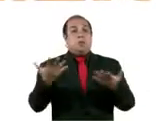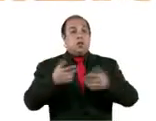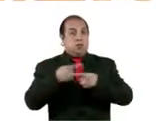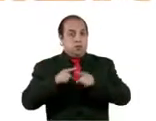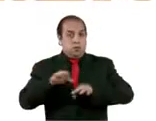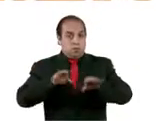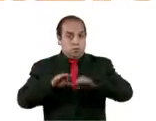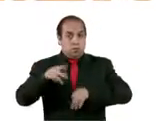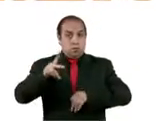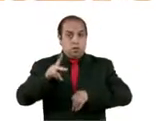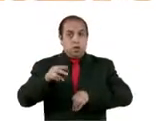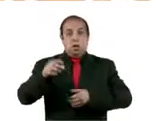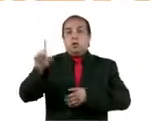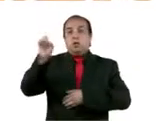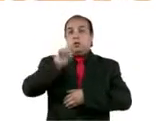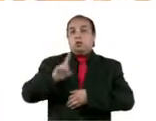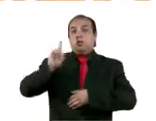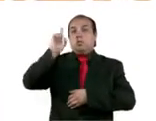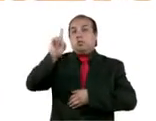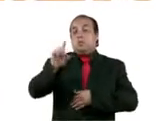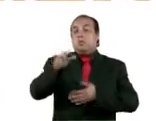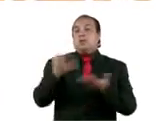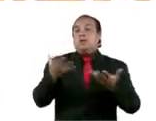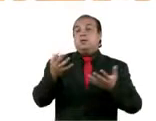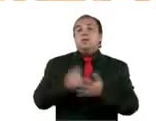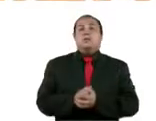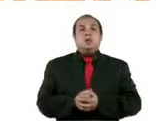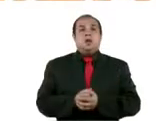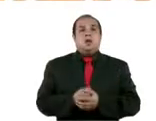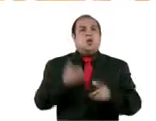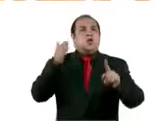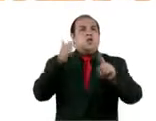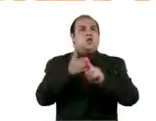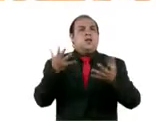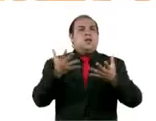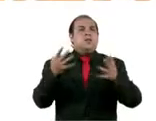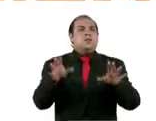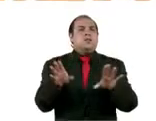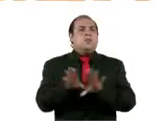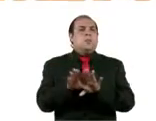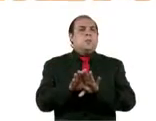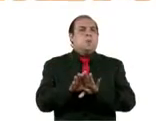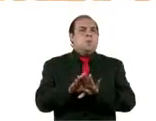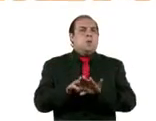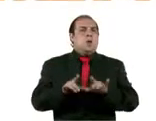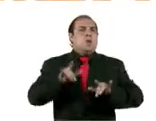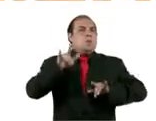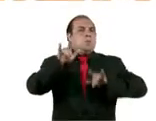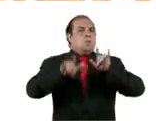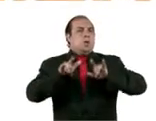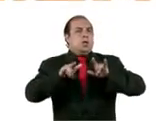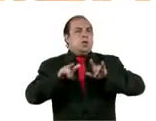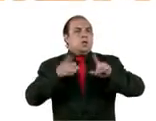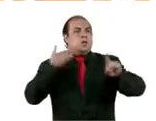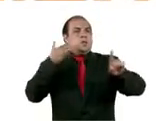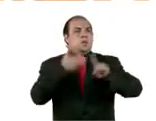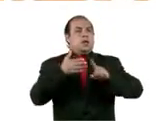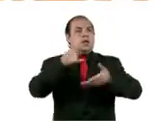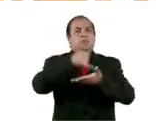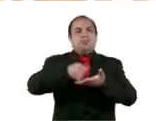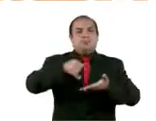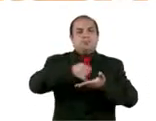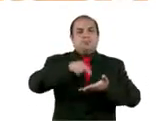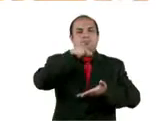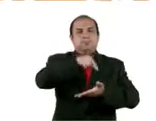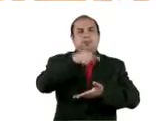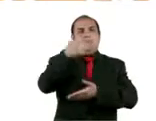previamente, pero el domingo lo vamos a hacer y la idea es que sea pues un festival asociado a la plantación, a la siembra de